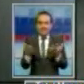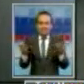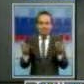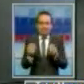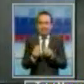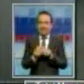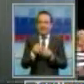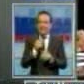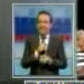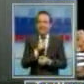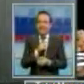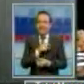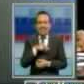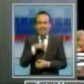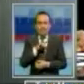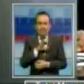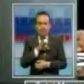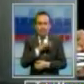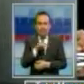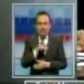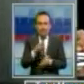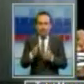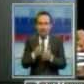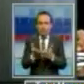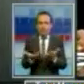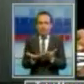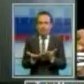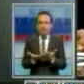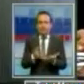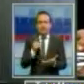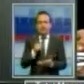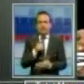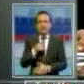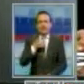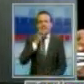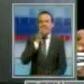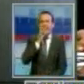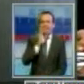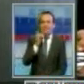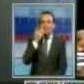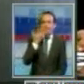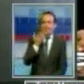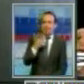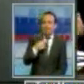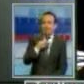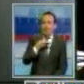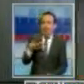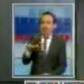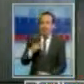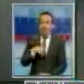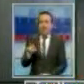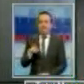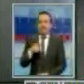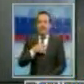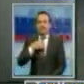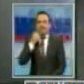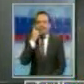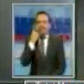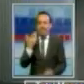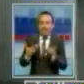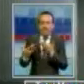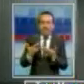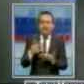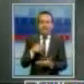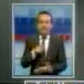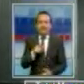¿Sí? ¿Sí? ¿Sí? De la UDI para no usar aquí hasta tercera vía. Que no, vamos a tener que tomar un café para entendernos. Sí. De hecho, te tomaste un café. Pablo